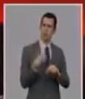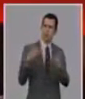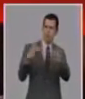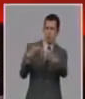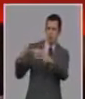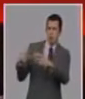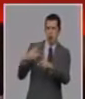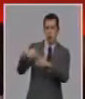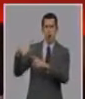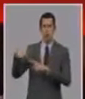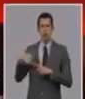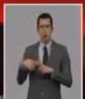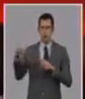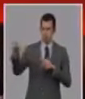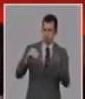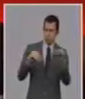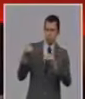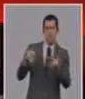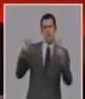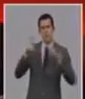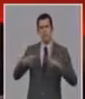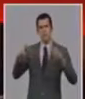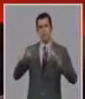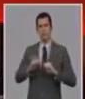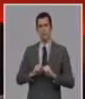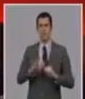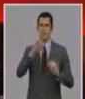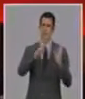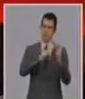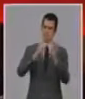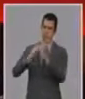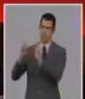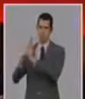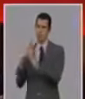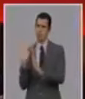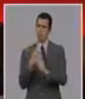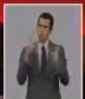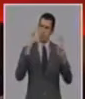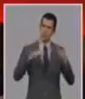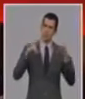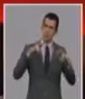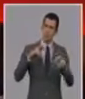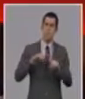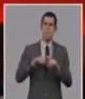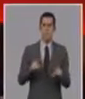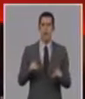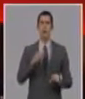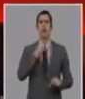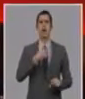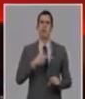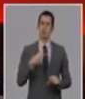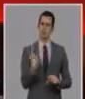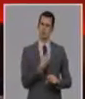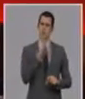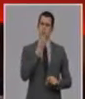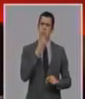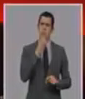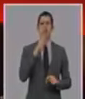sí podemos decir que realmente el tratamiento de las células madre autólogas ha tenido un efecto que pudiéramos